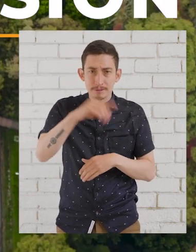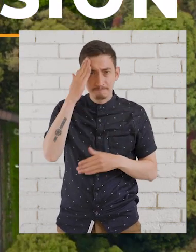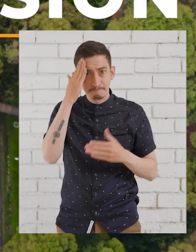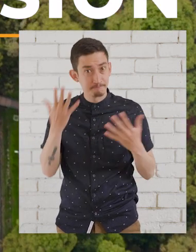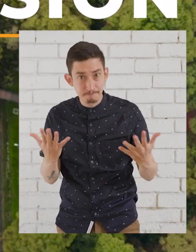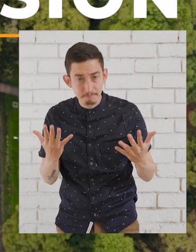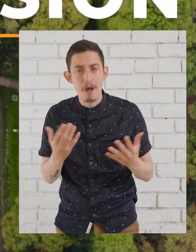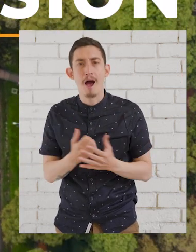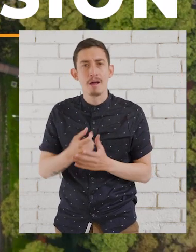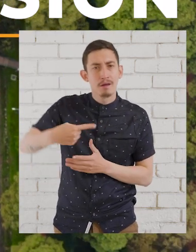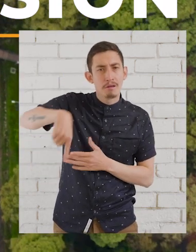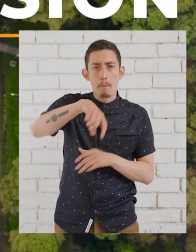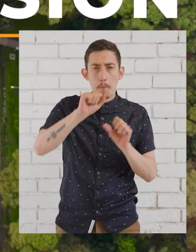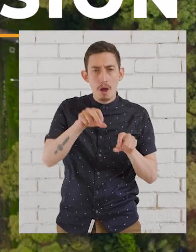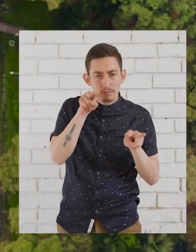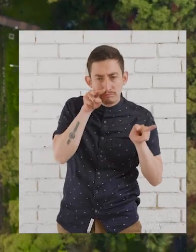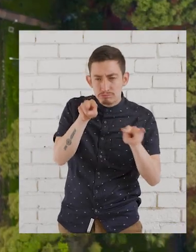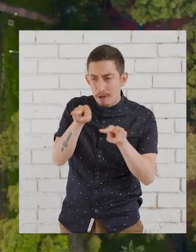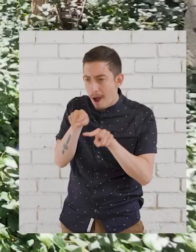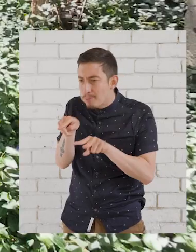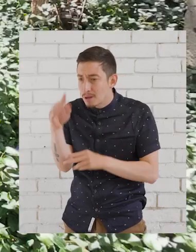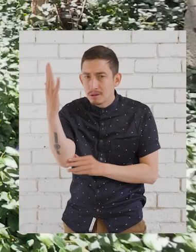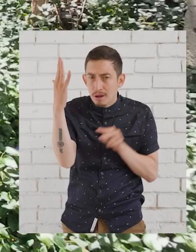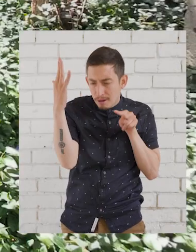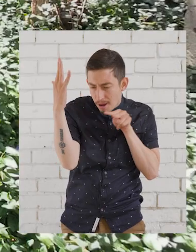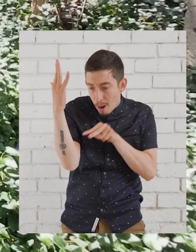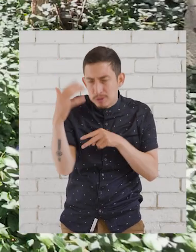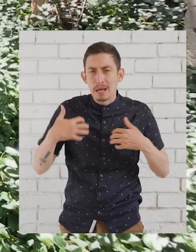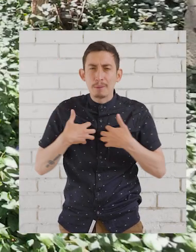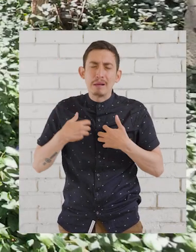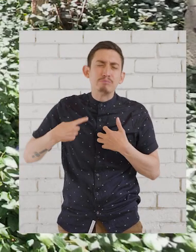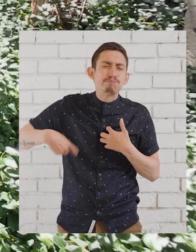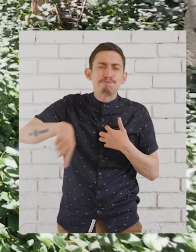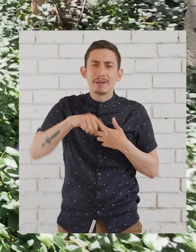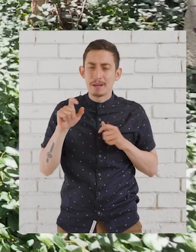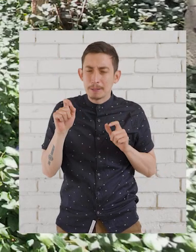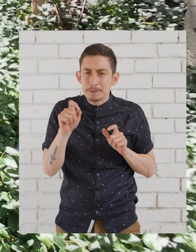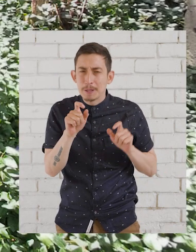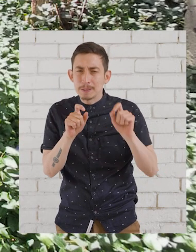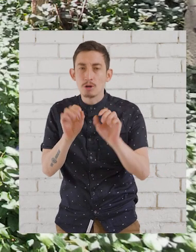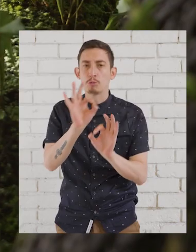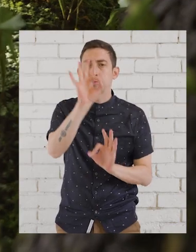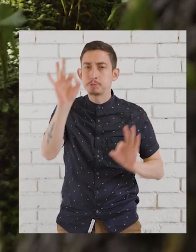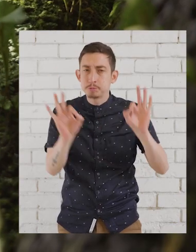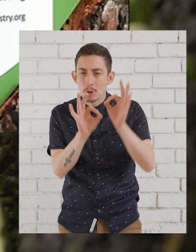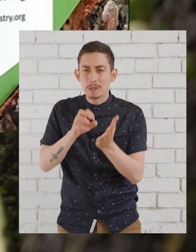diseños para control de erosión y dejando troncos muertos en pie bajo criterios técnicos y de seguridad.